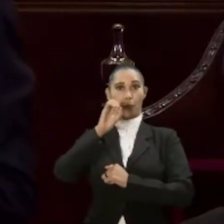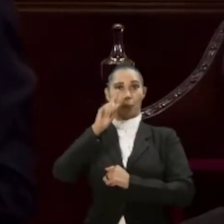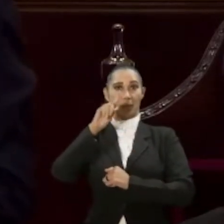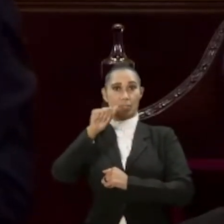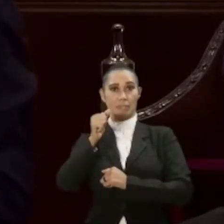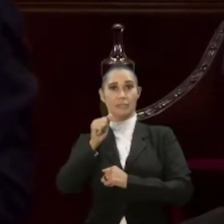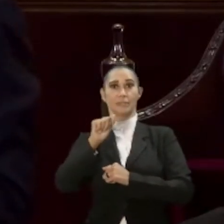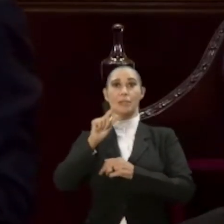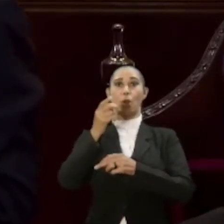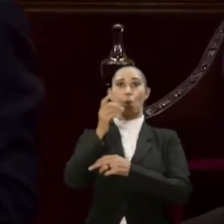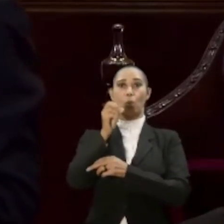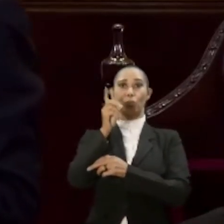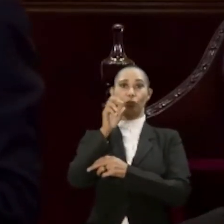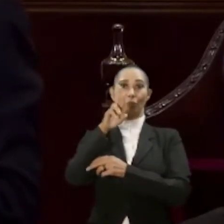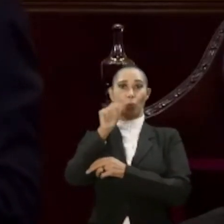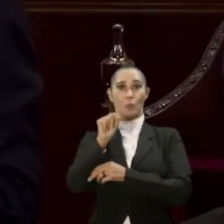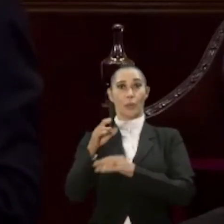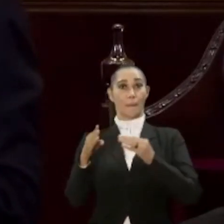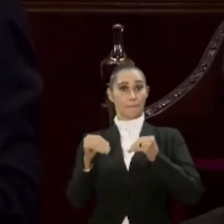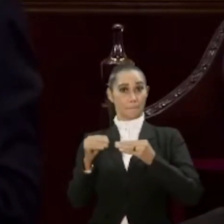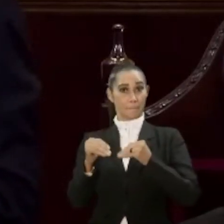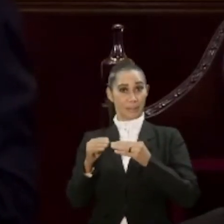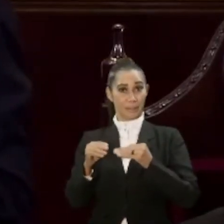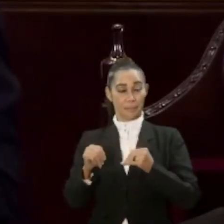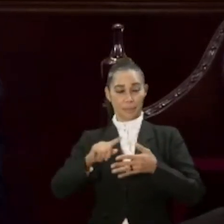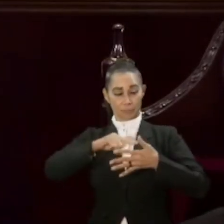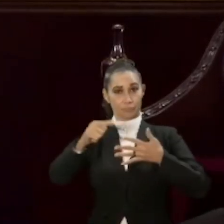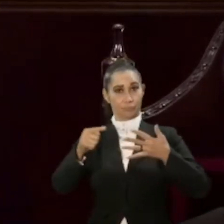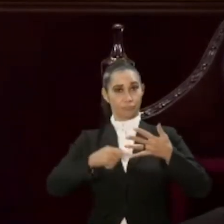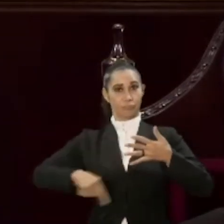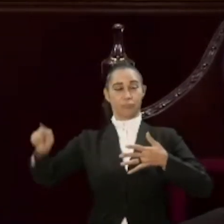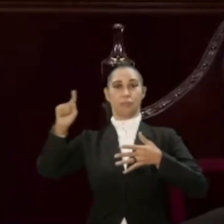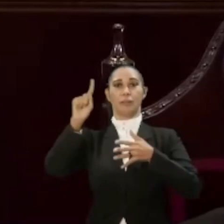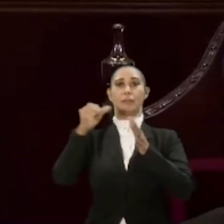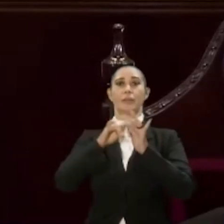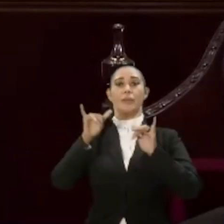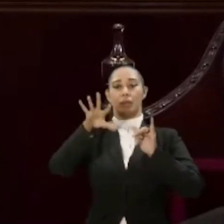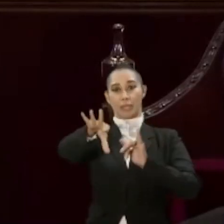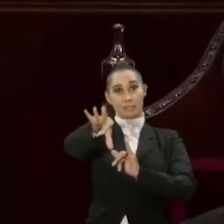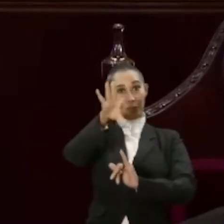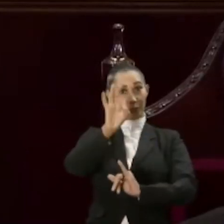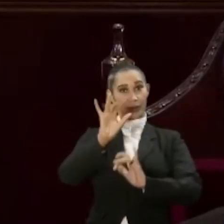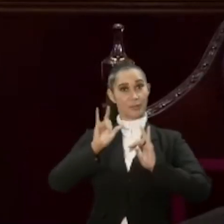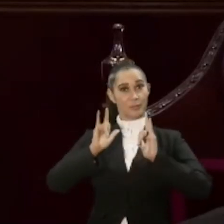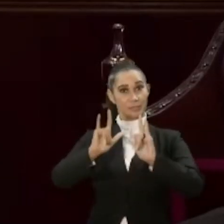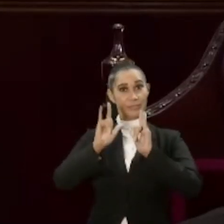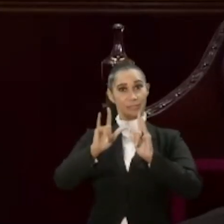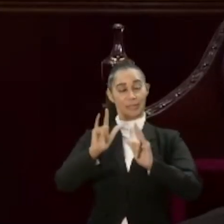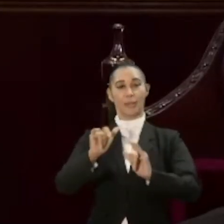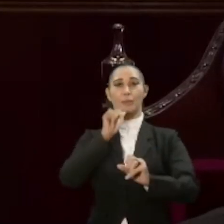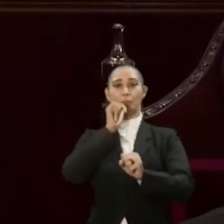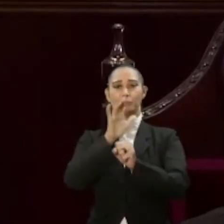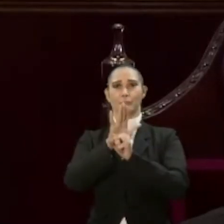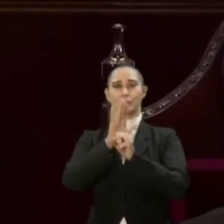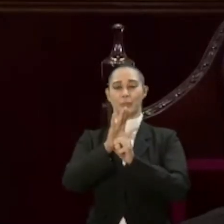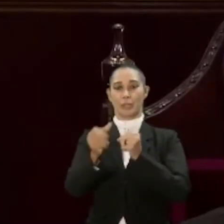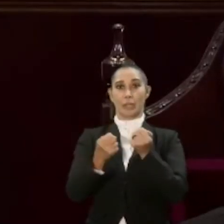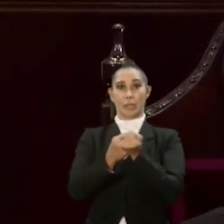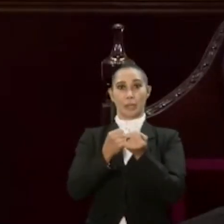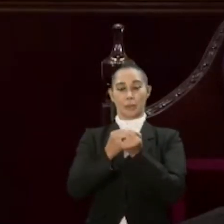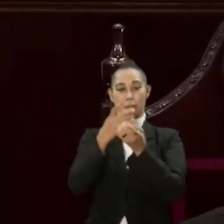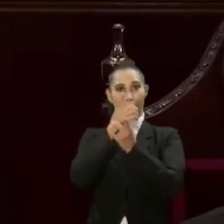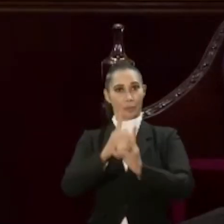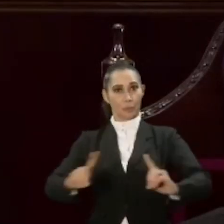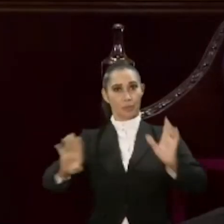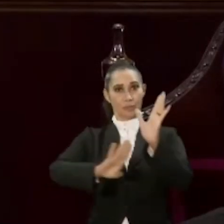Salvador, Guatemala, Honduras, Nicaragua y Panamá, adoptaron la Declaración de Santiago de los Caballeros, asumiendo compromisos en favor de la democracia,